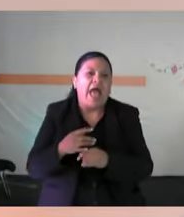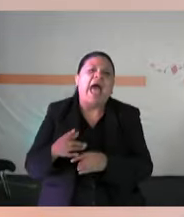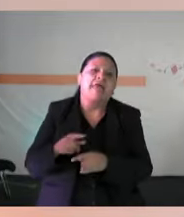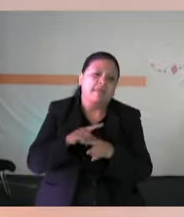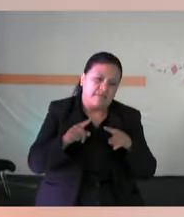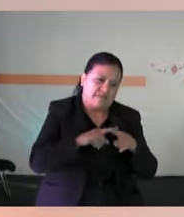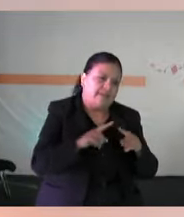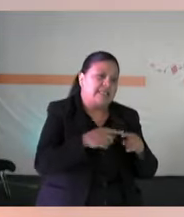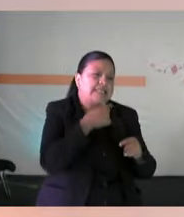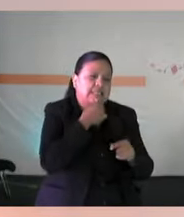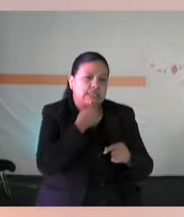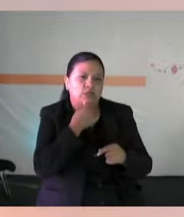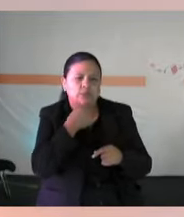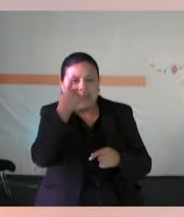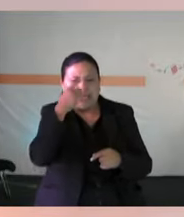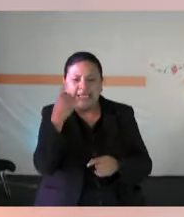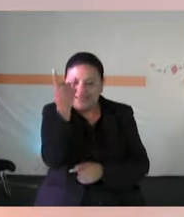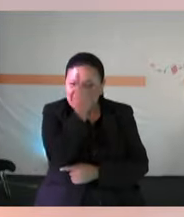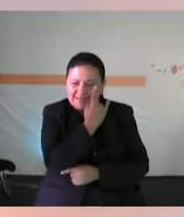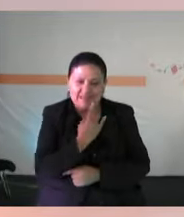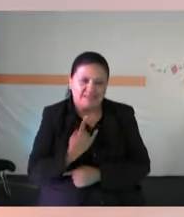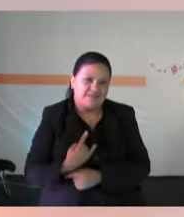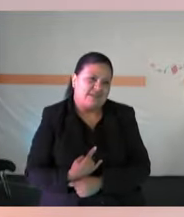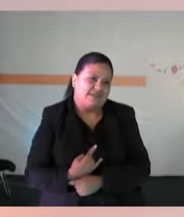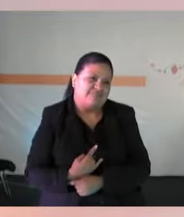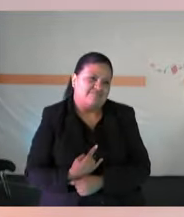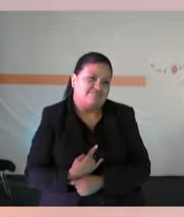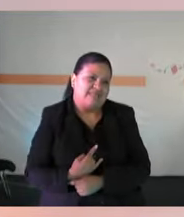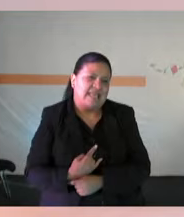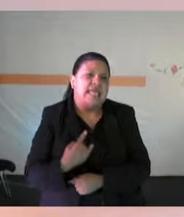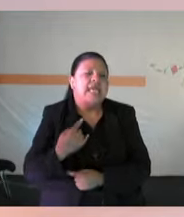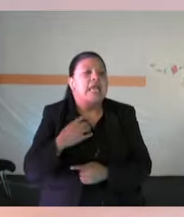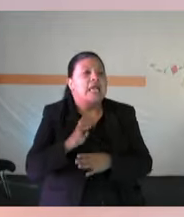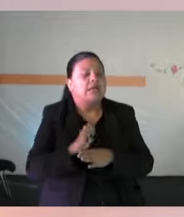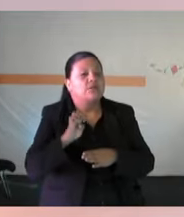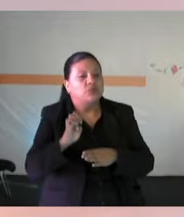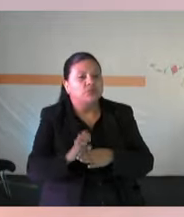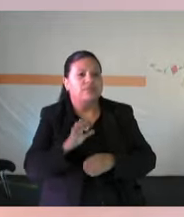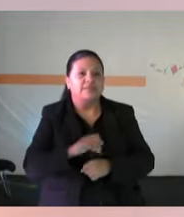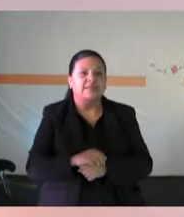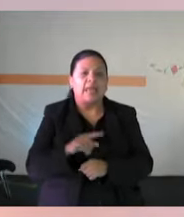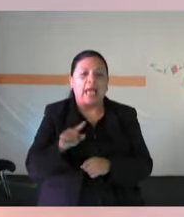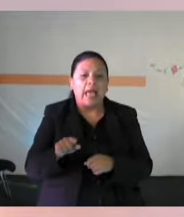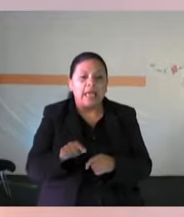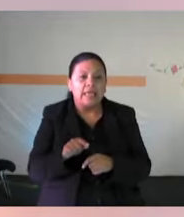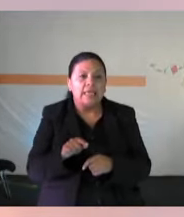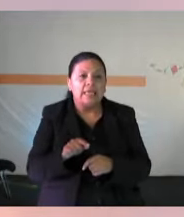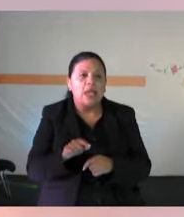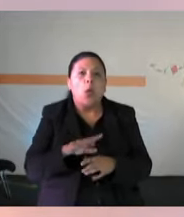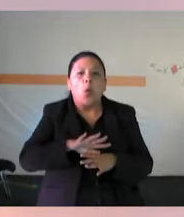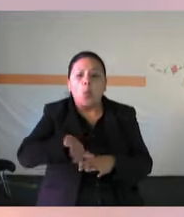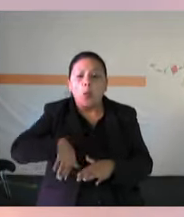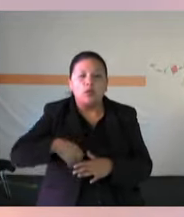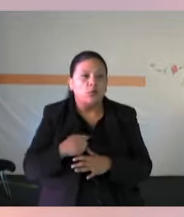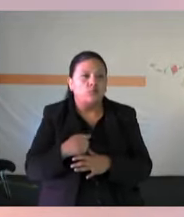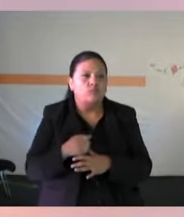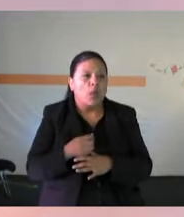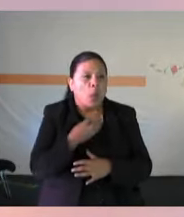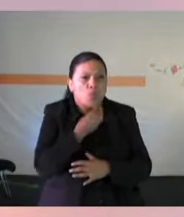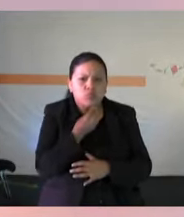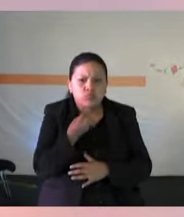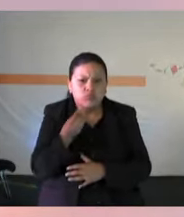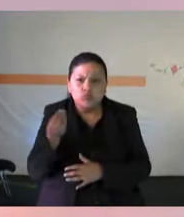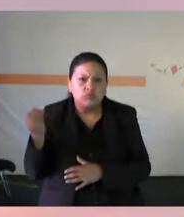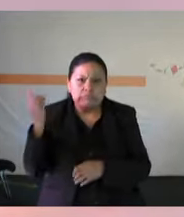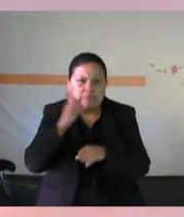personajes. Y entonces guardó durante muchos días las cabezas de los gallos, te lo juro